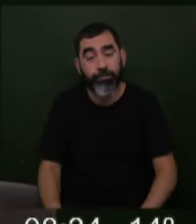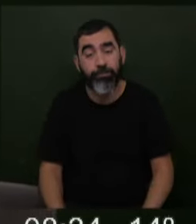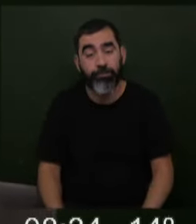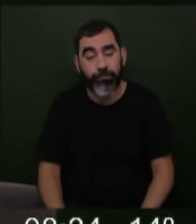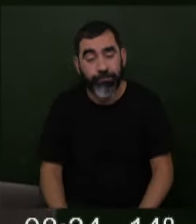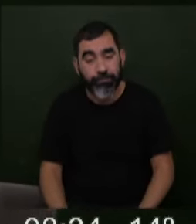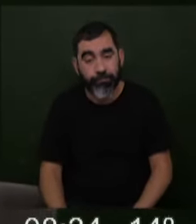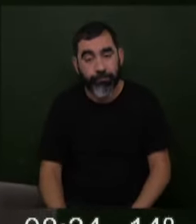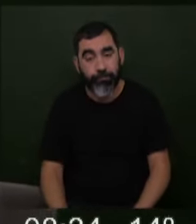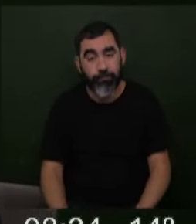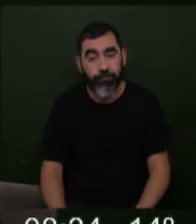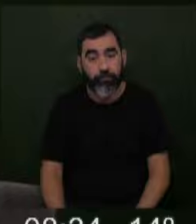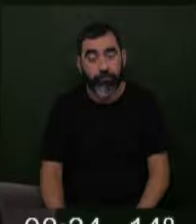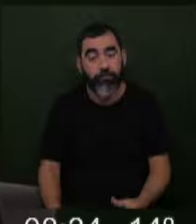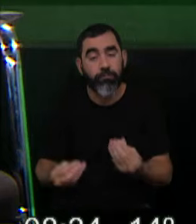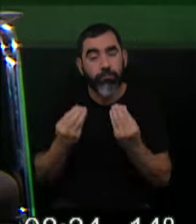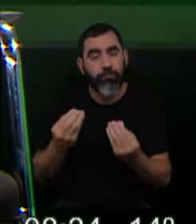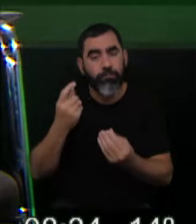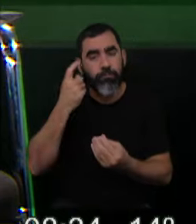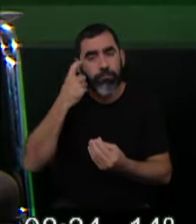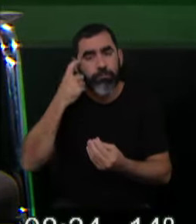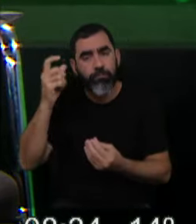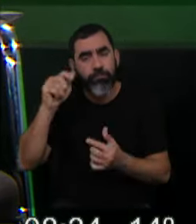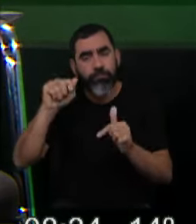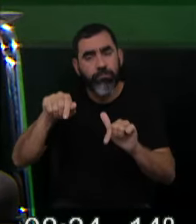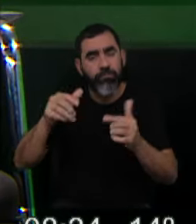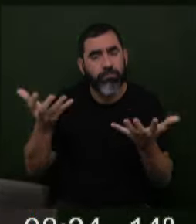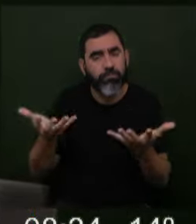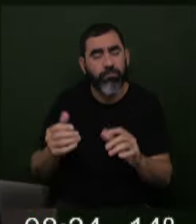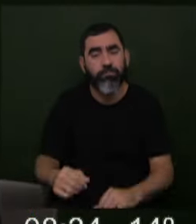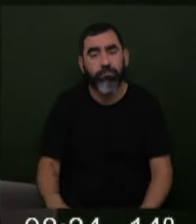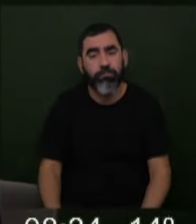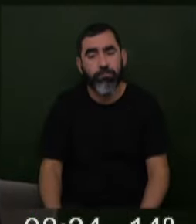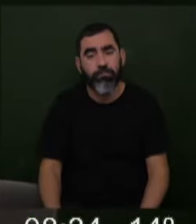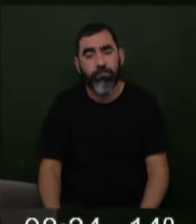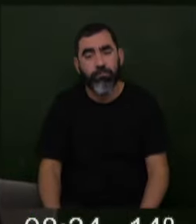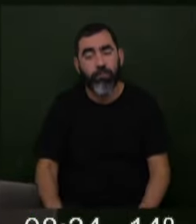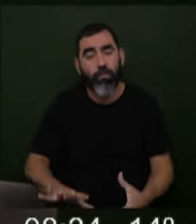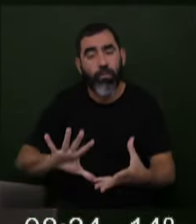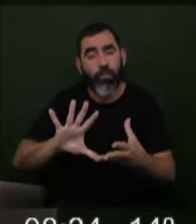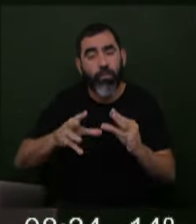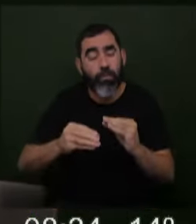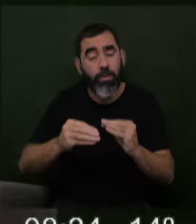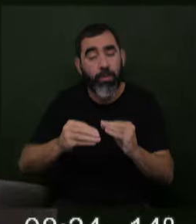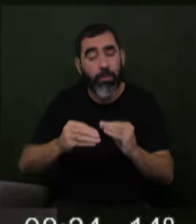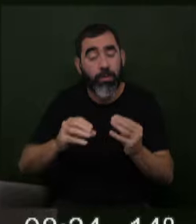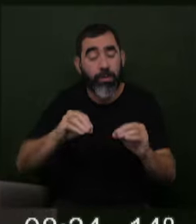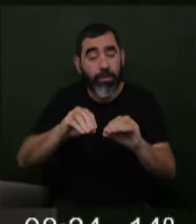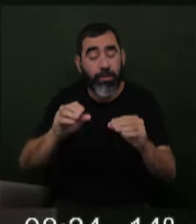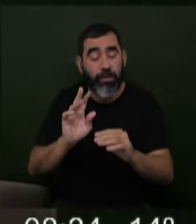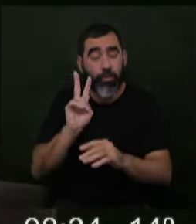ver ese marco institucional de cómo surge esta iniciativa, este consultorio y esta forma de extensión al